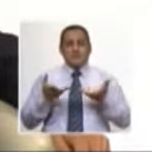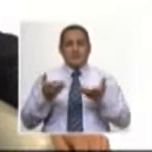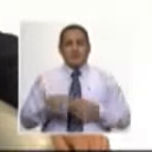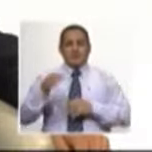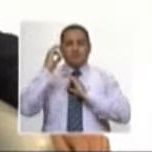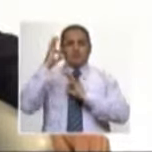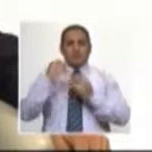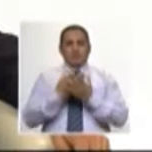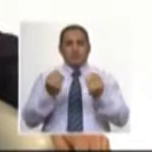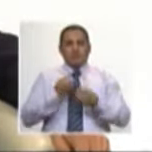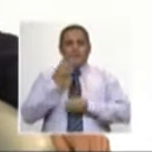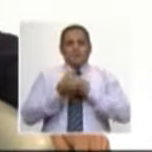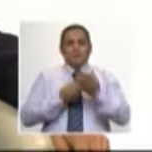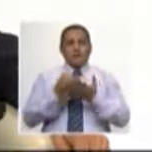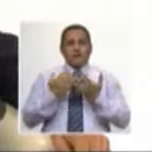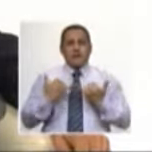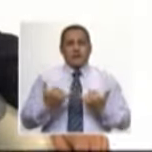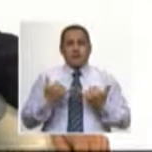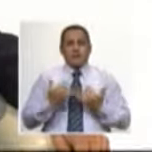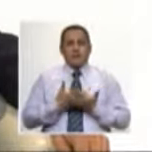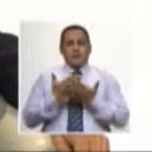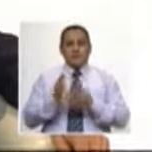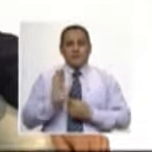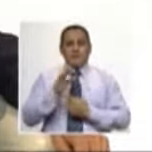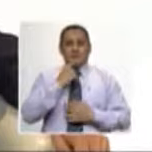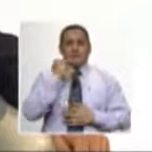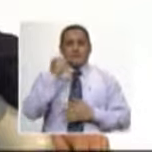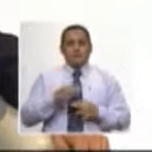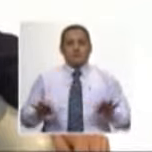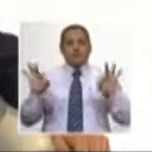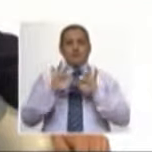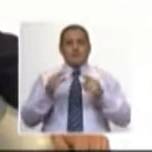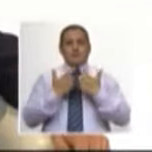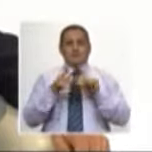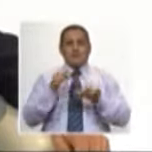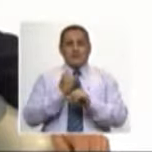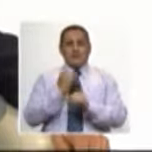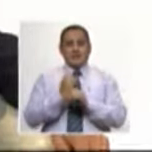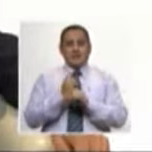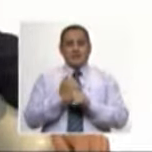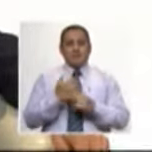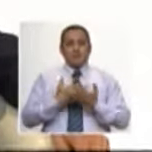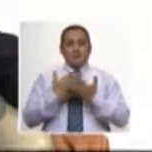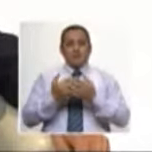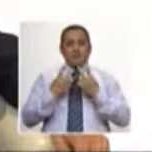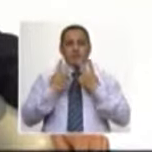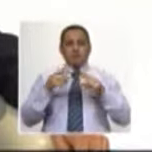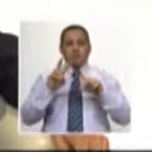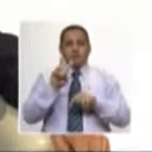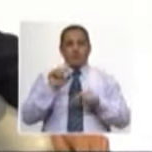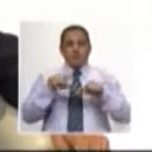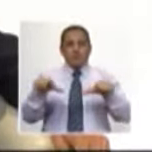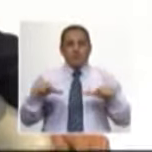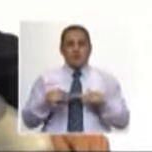exponer los contenidos, ¿no?, o el contenido del derecho fundamental de libertad religiosa, distinguiendo dos ámbitos, ¿no?